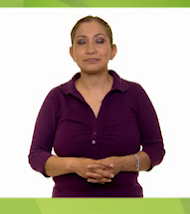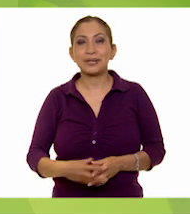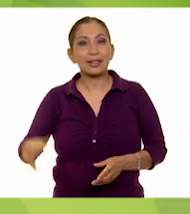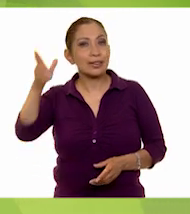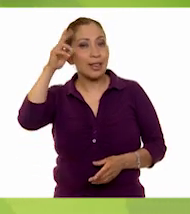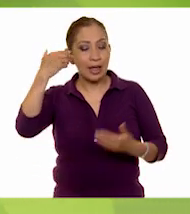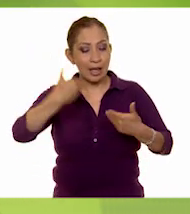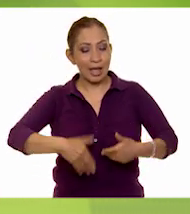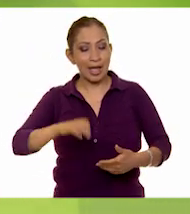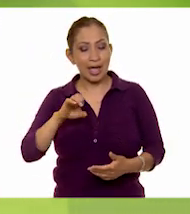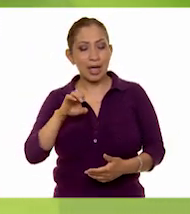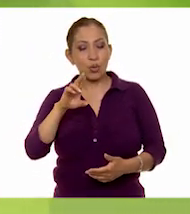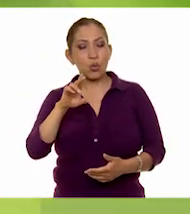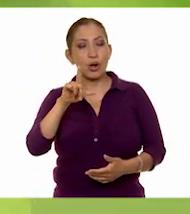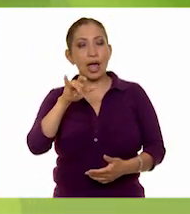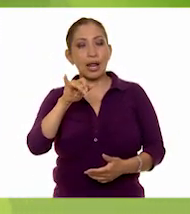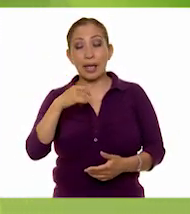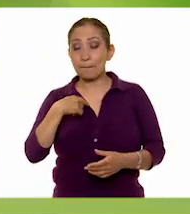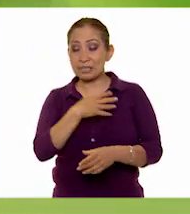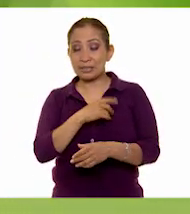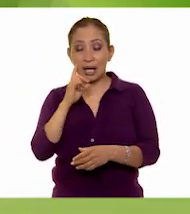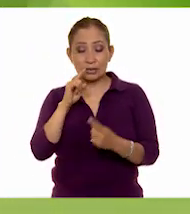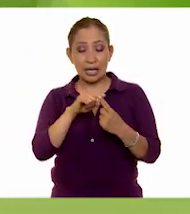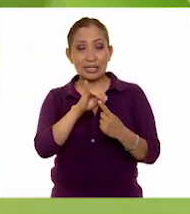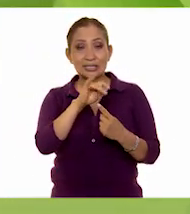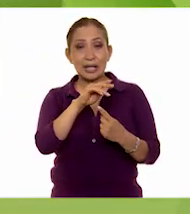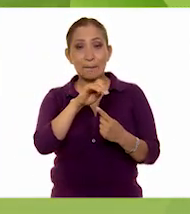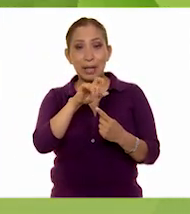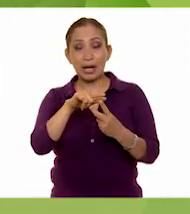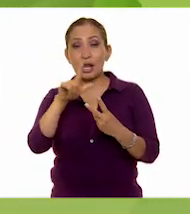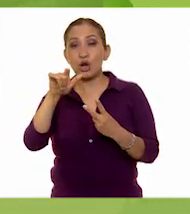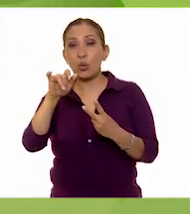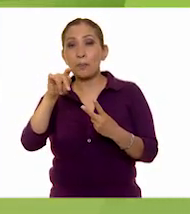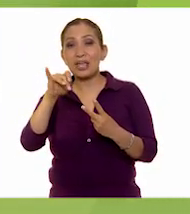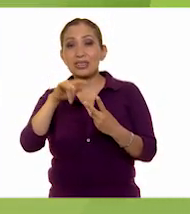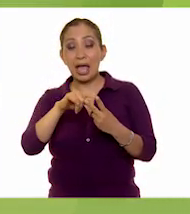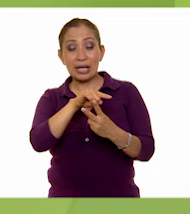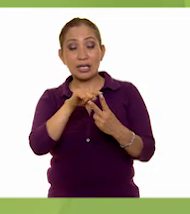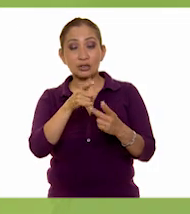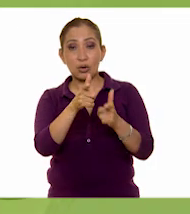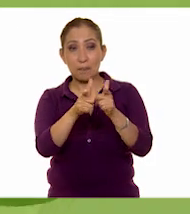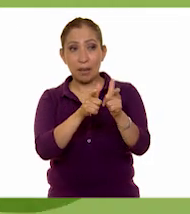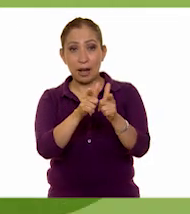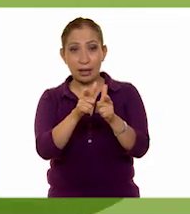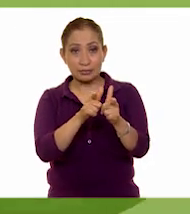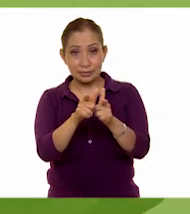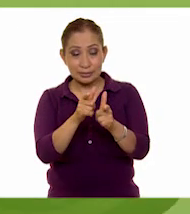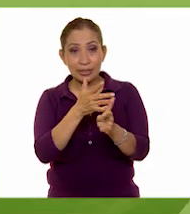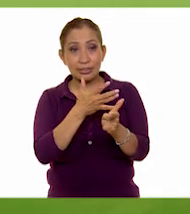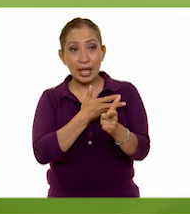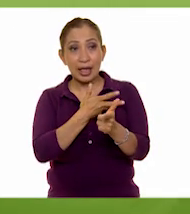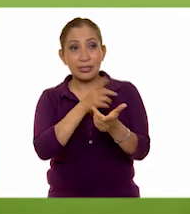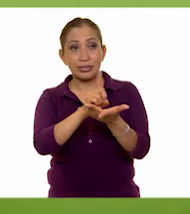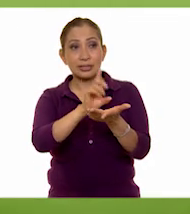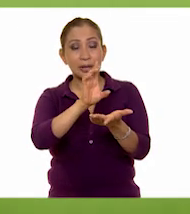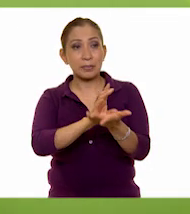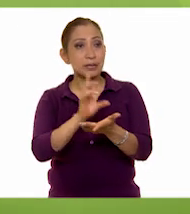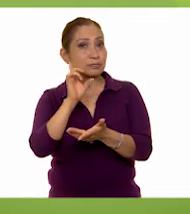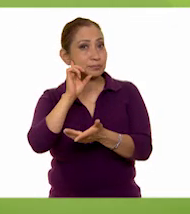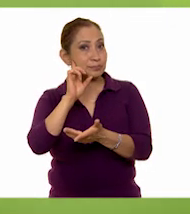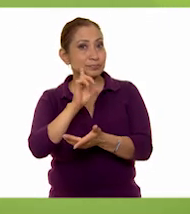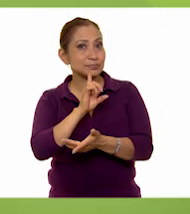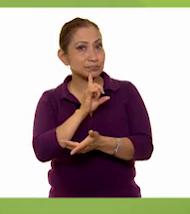Hola, soy Eulalia. Mis hijas son Isabel y Lupita. Ellas son gemelas y tienen discapacidad